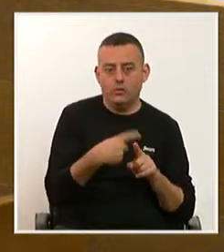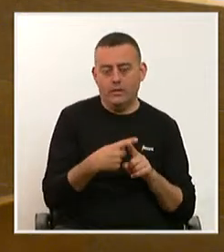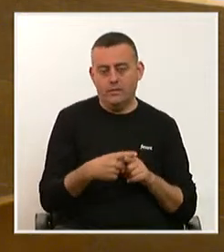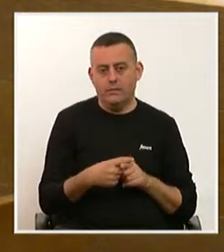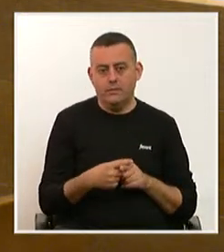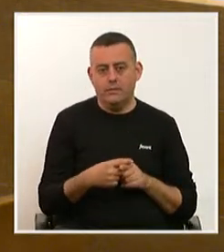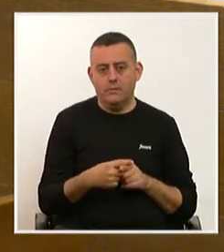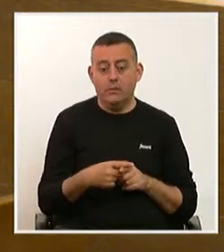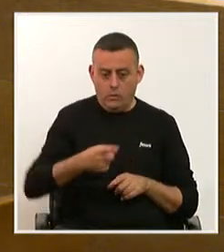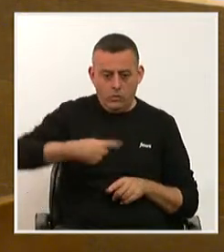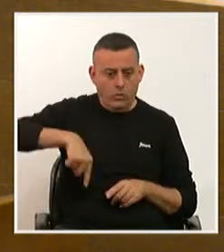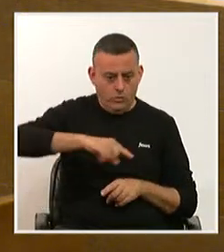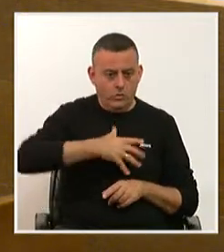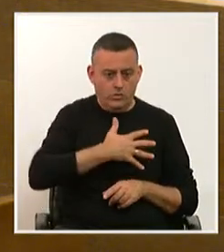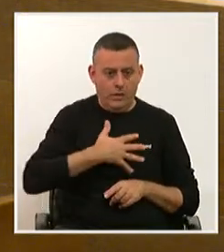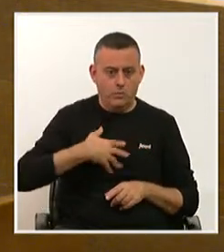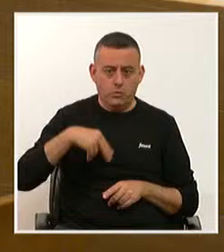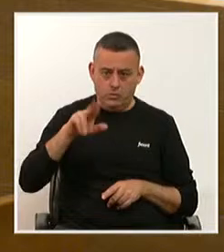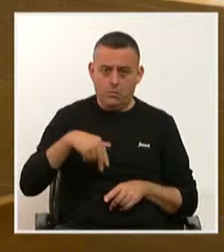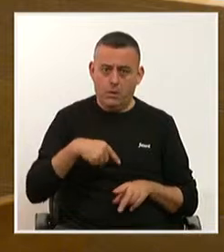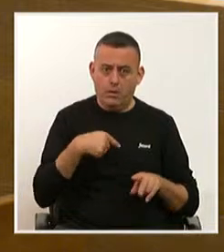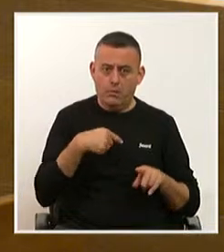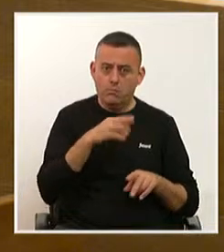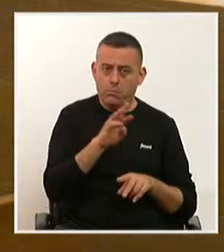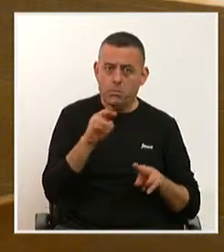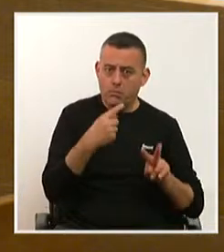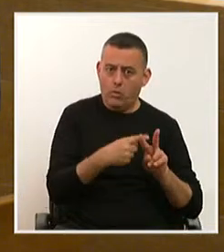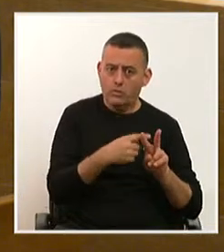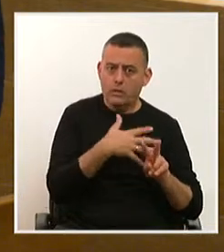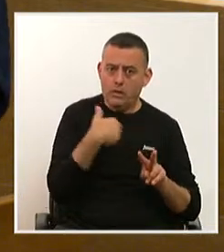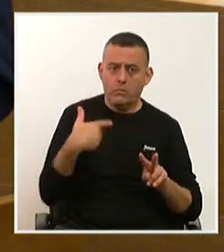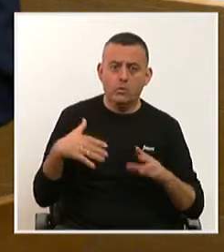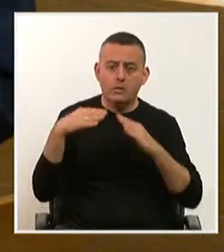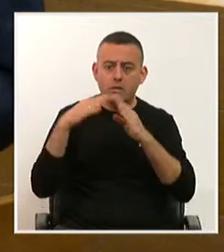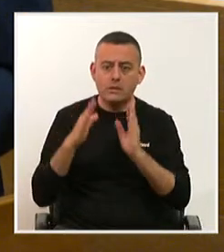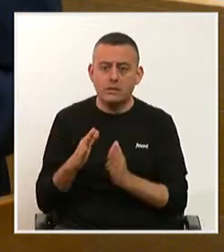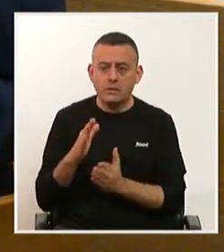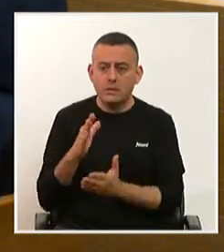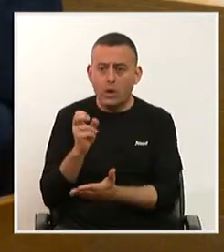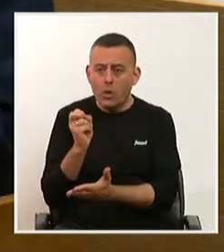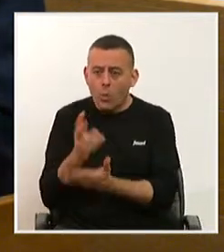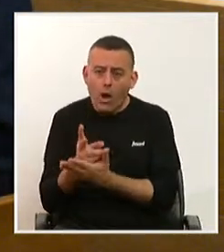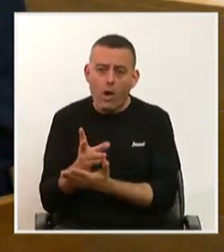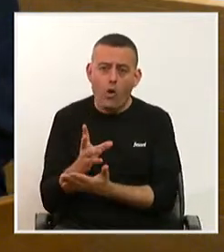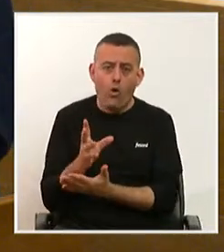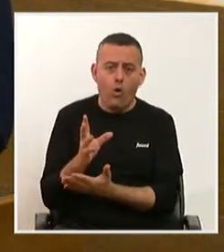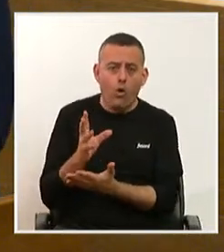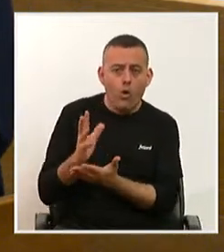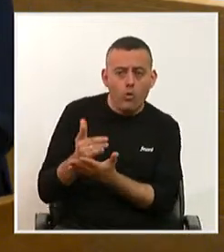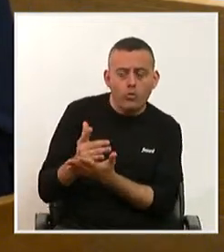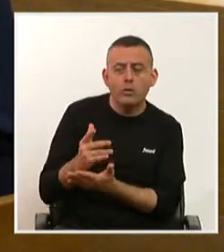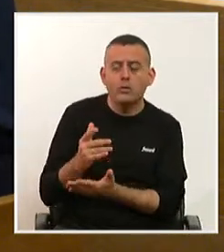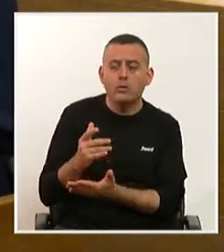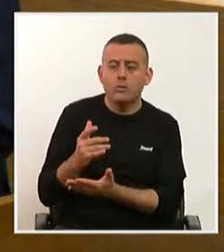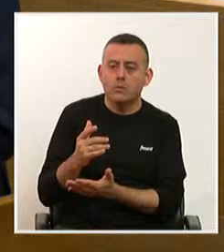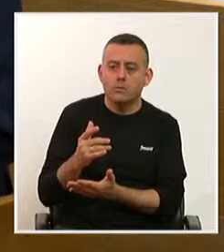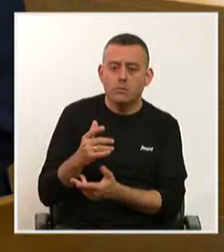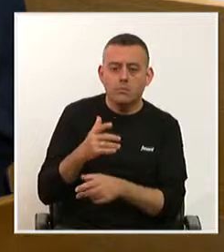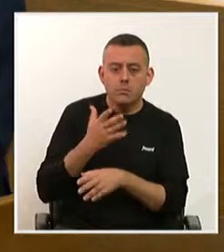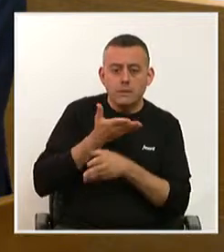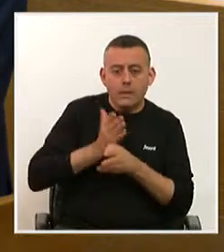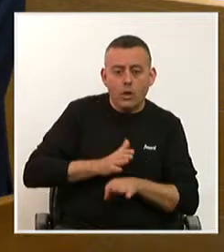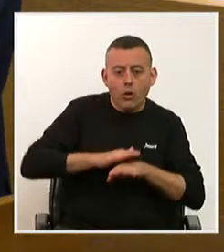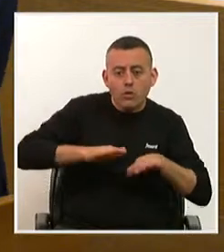a los menores de los salones de juego y todos I Box ipp también sino más que